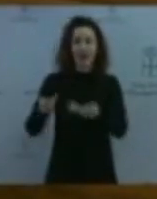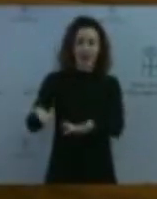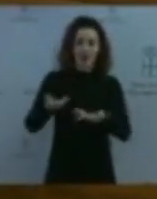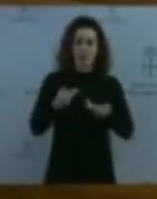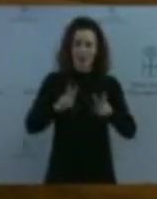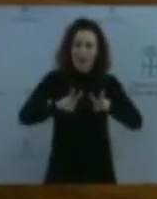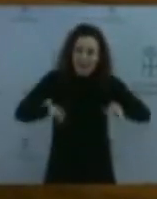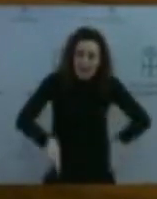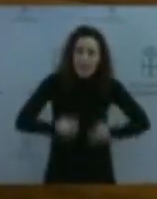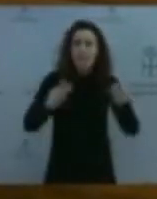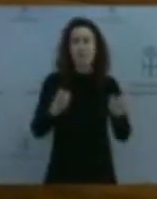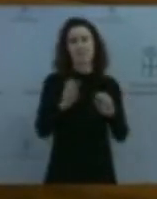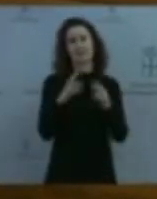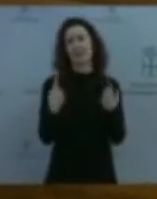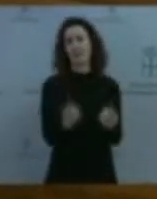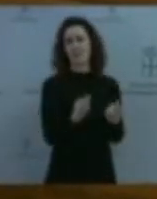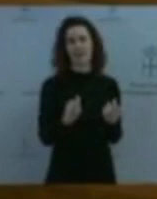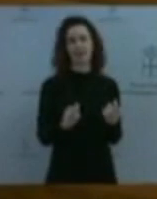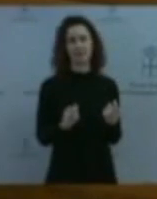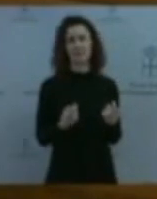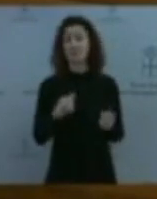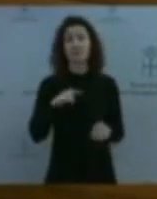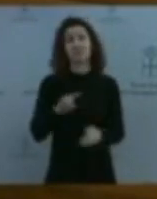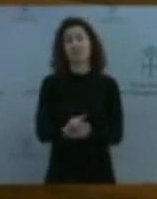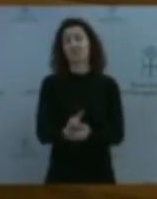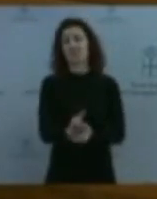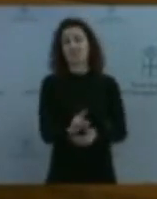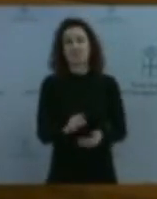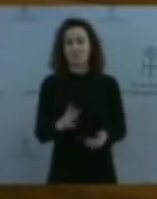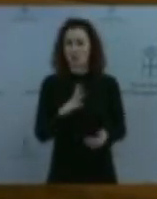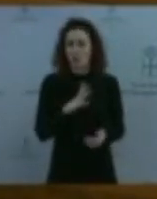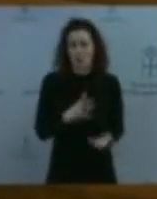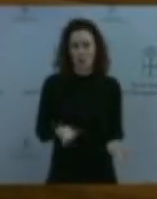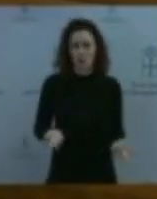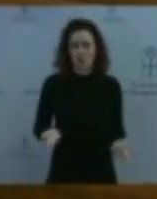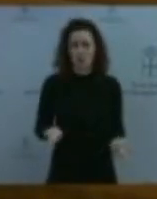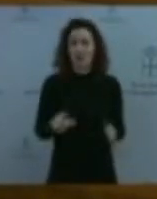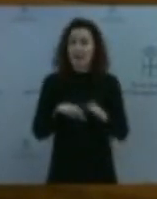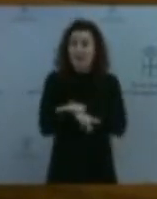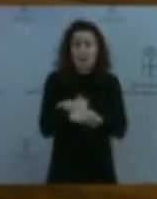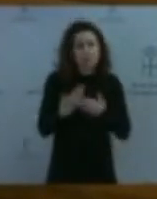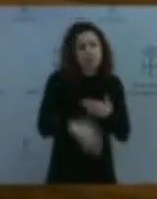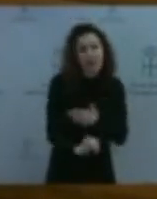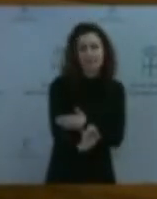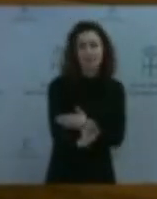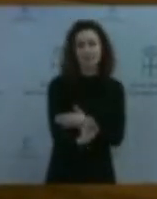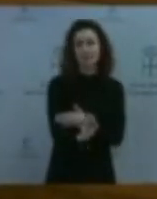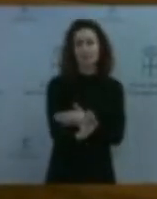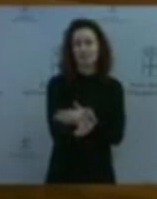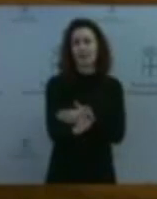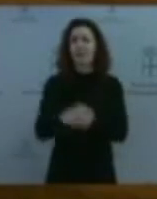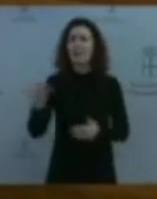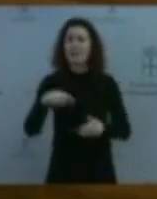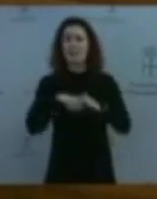voy es a engañar a nadie. Los recursos son limitados y tendremos que gestionar esos recursos limitados de una forma honesta,